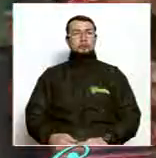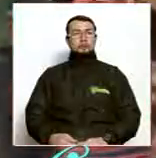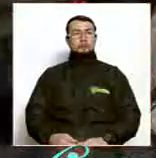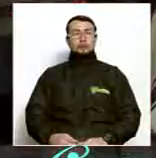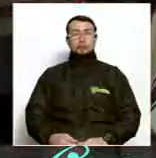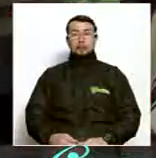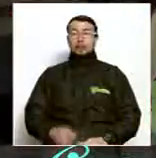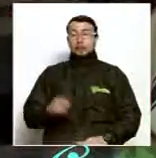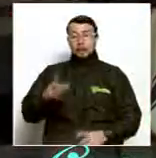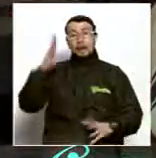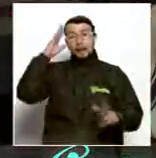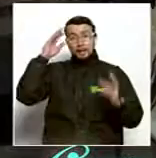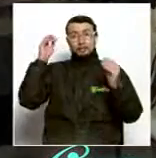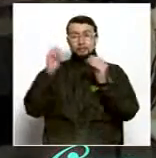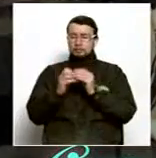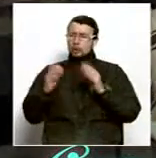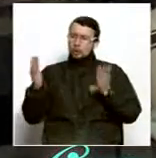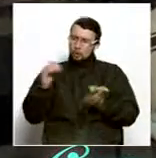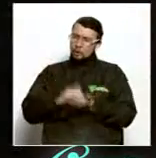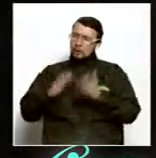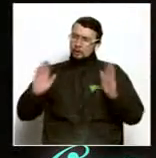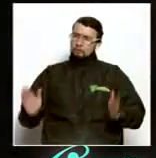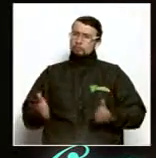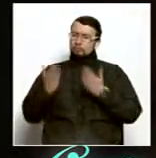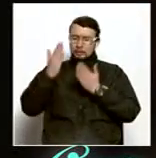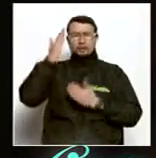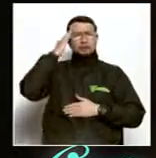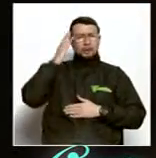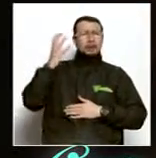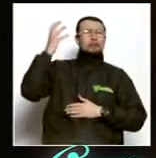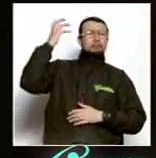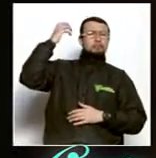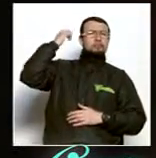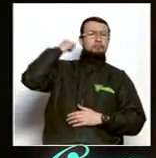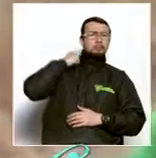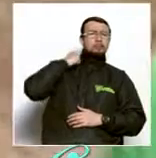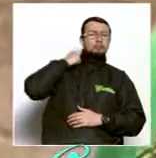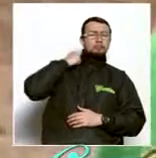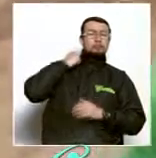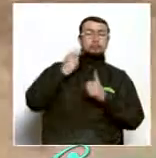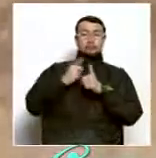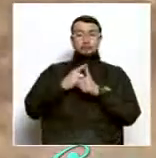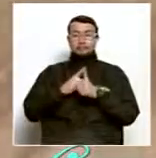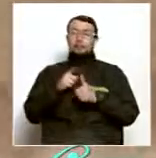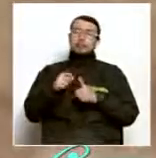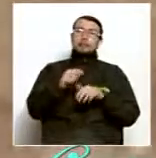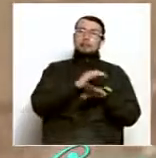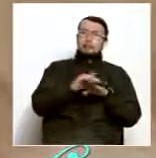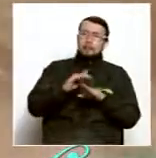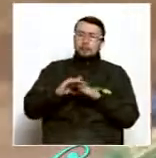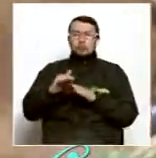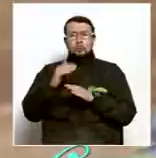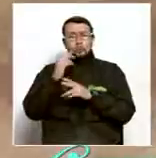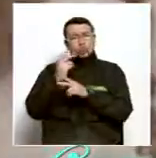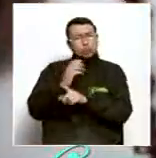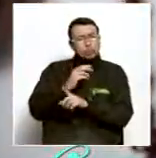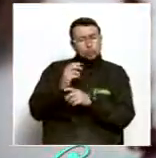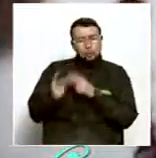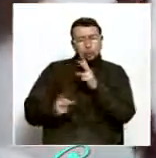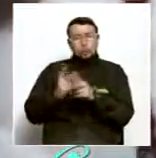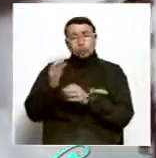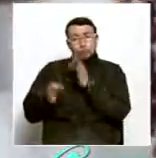Hagamos el pacto por la reivindicación con los saberes ancestrales. Es una invitación a cuidar la cultura nativa